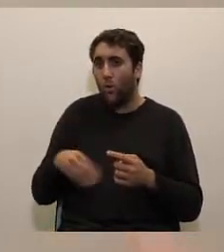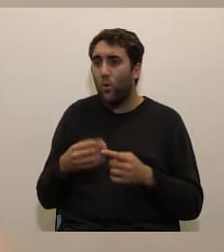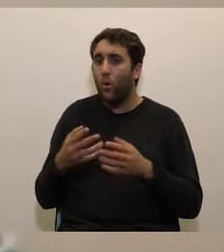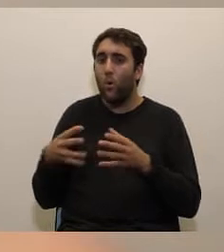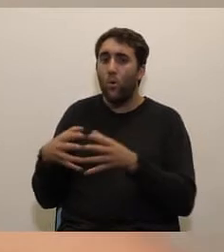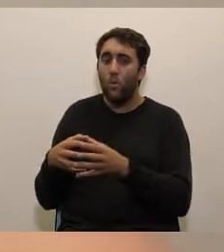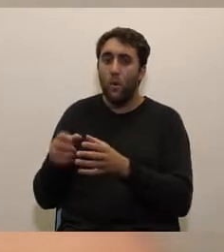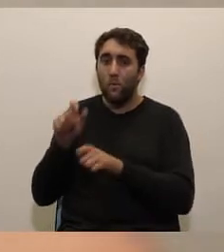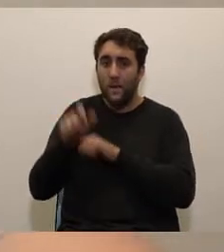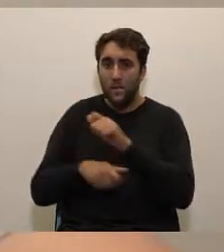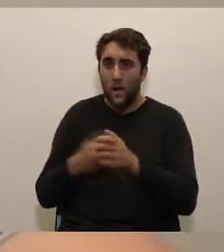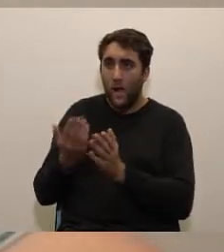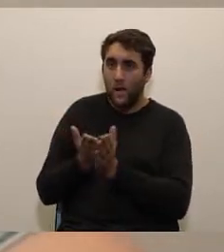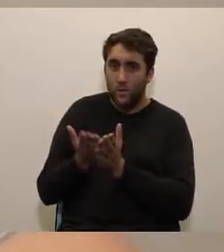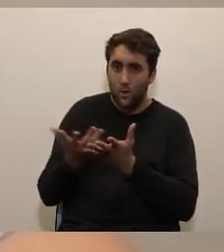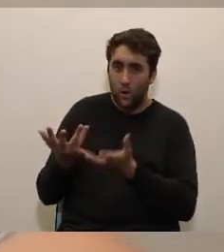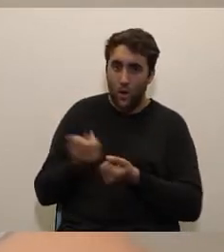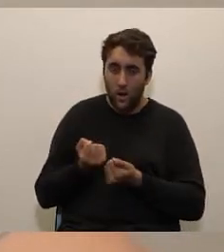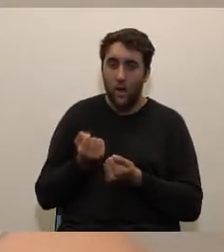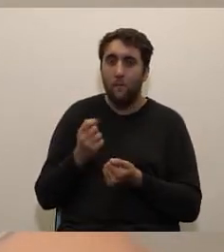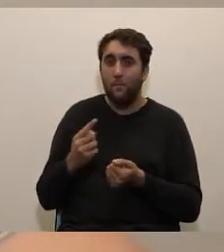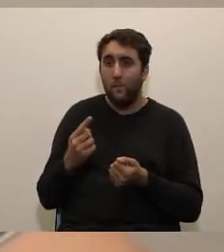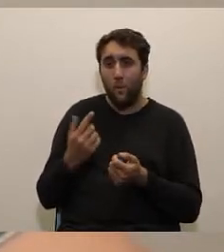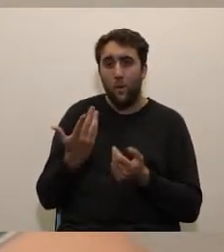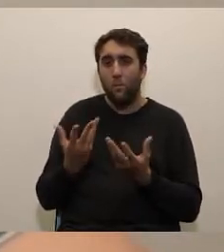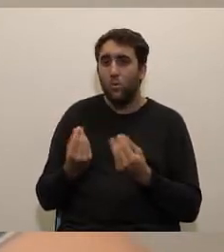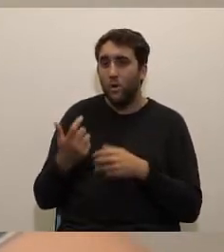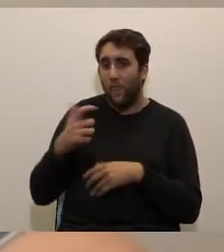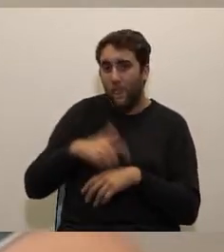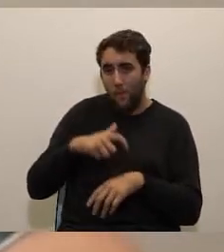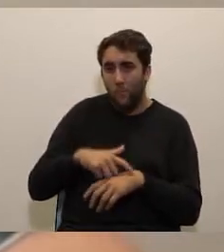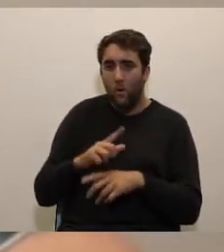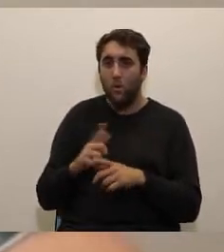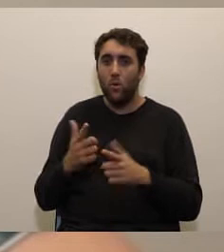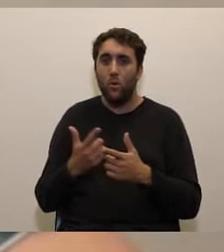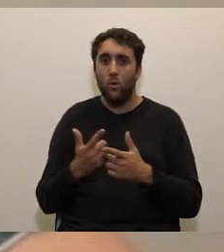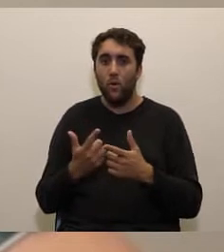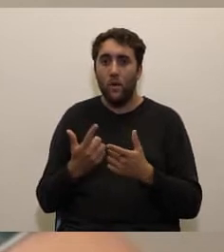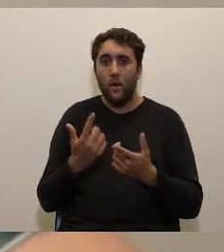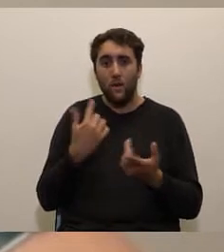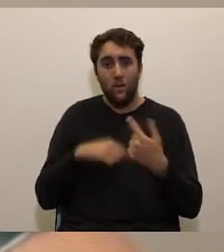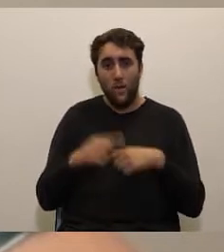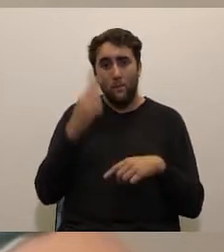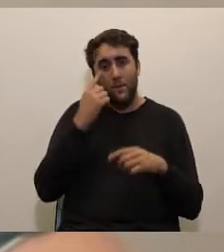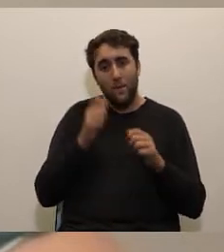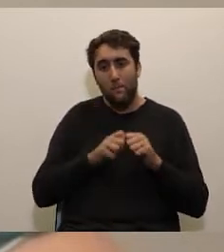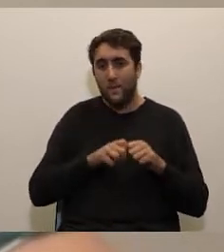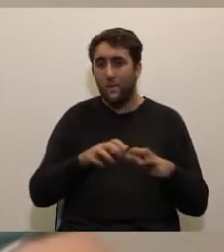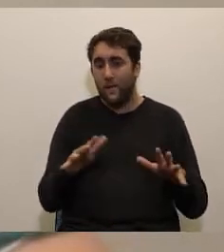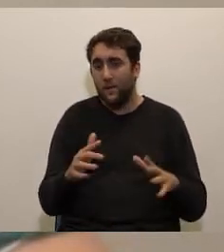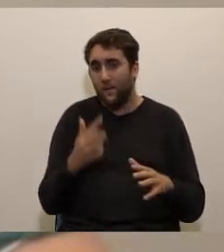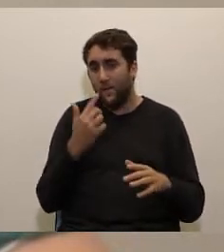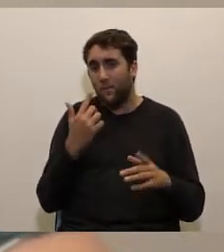grupo de colaboradores, pero que todo esto lleva tiempo y bueno, y creo que eso, la masividad se puede